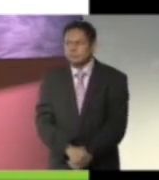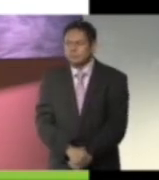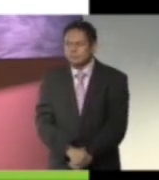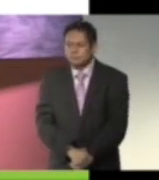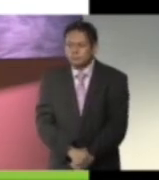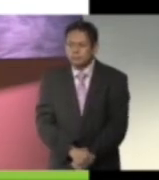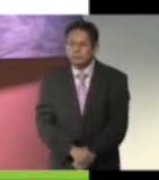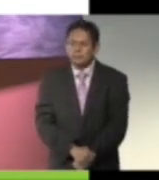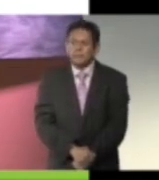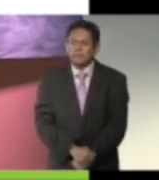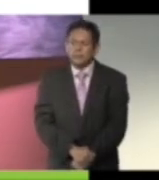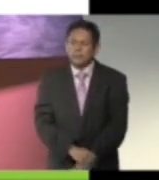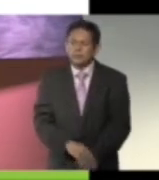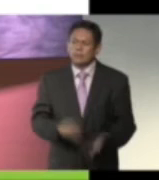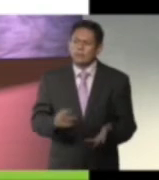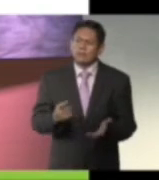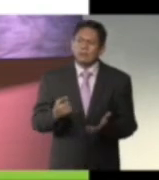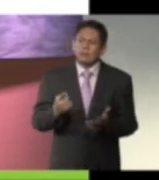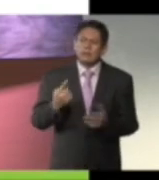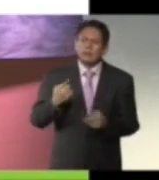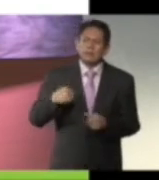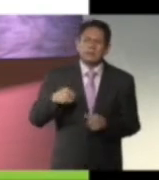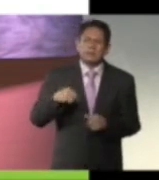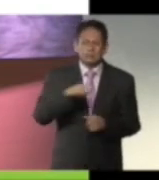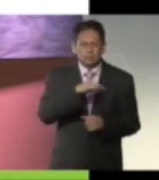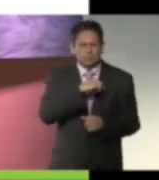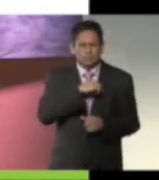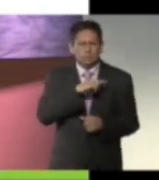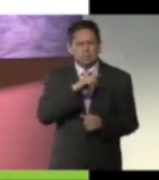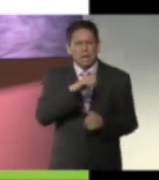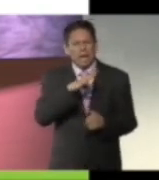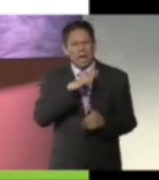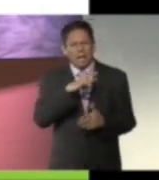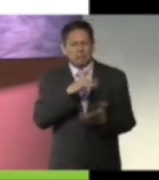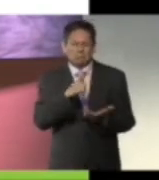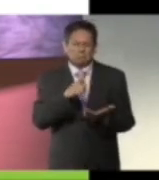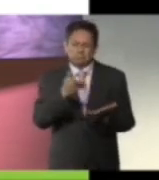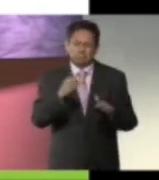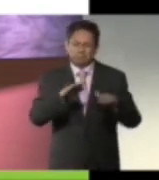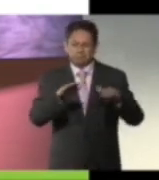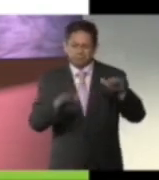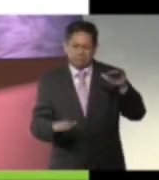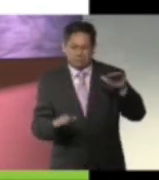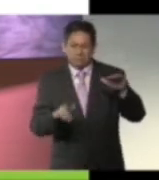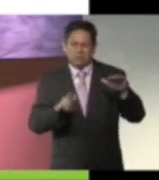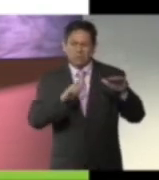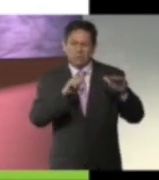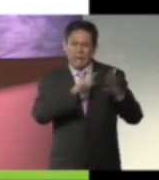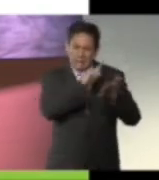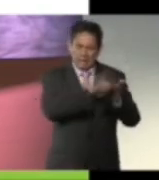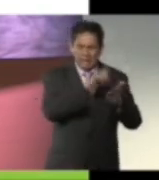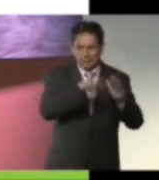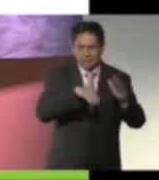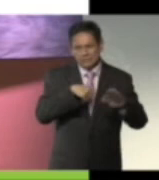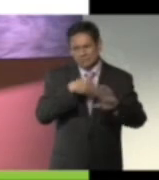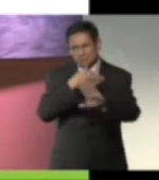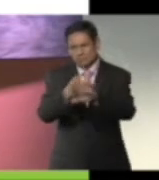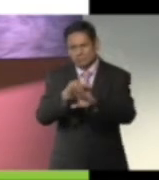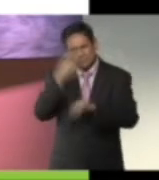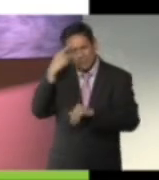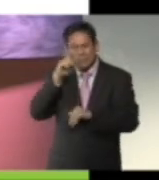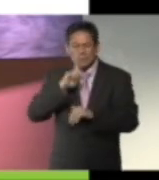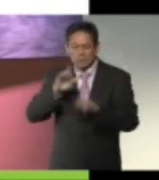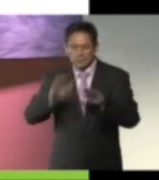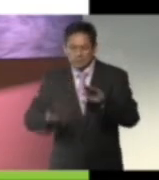para combatir las desigualdades por ley? ¿Se acuerdan de alguna? ¿Qué tal el artículo 146 de la Ley Federal